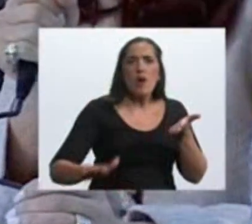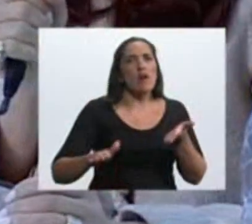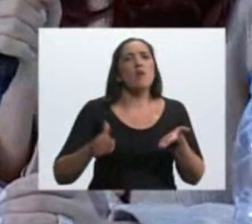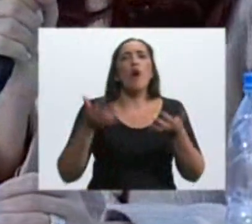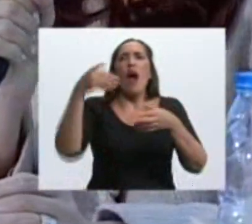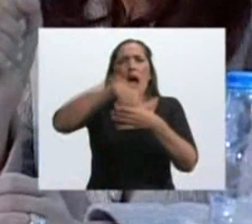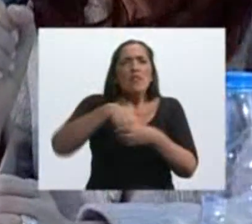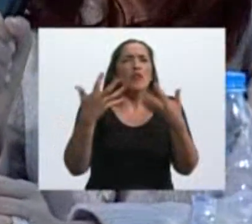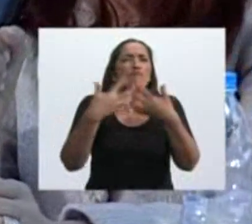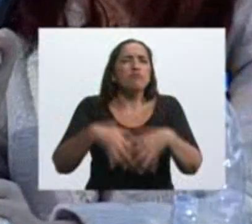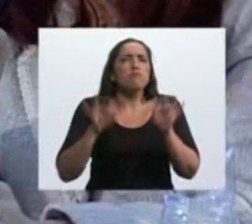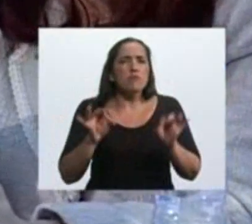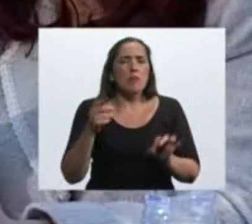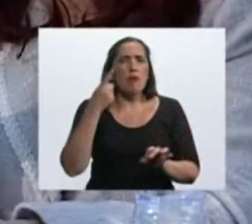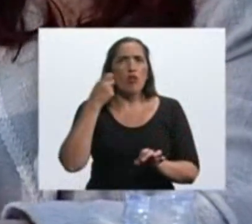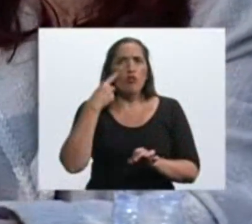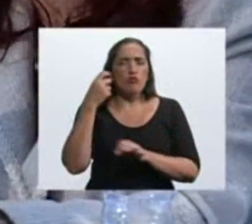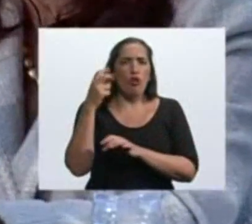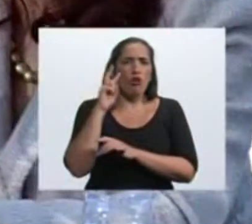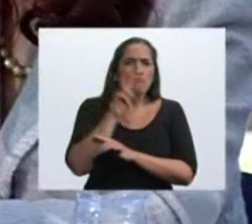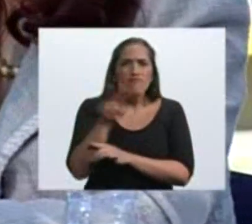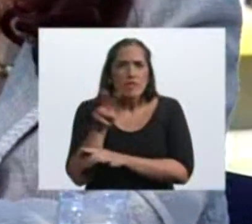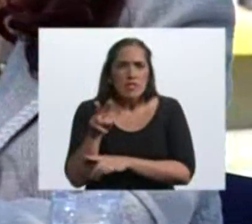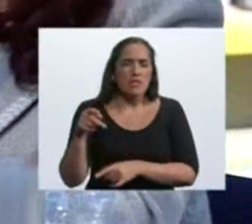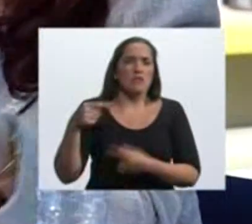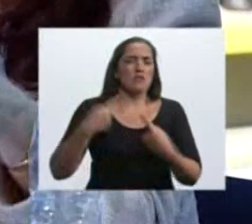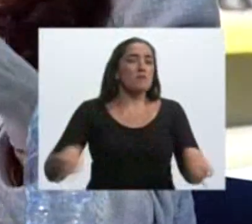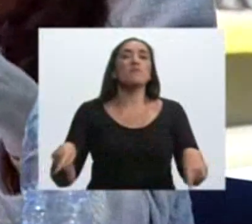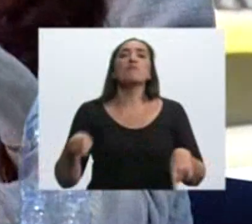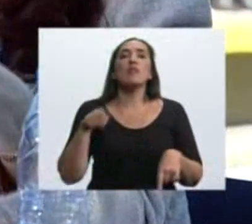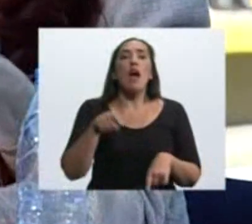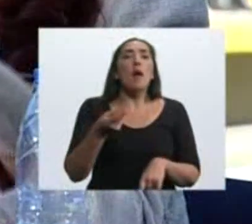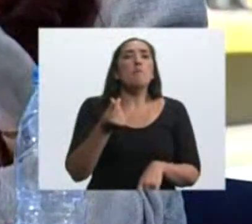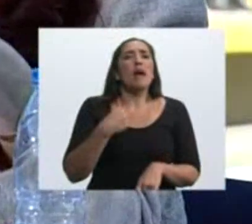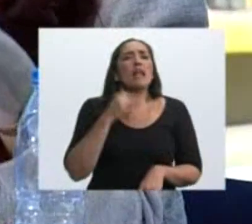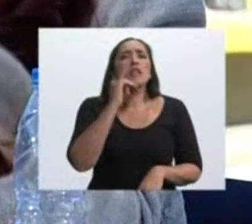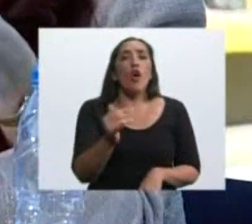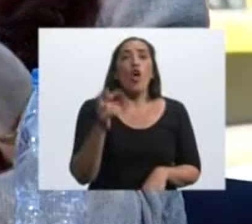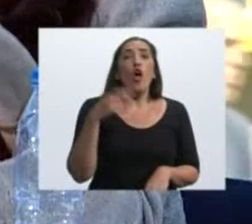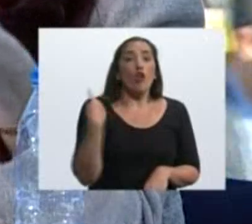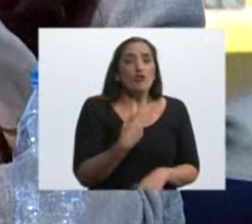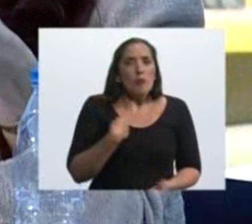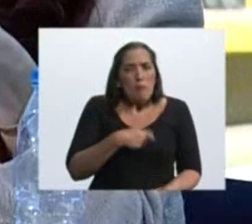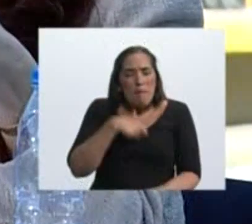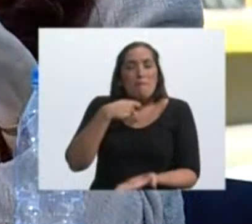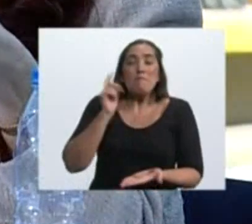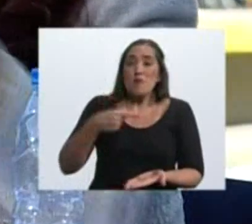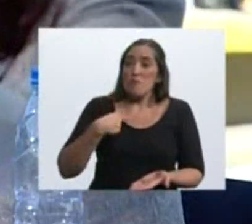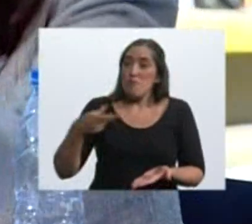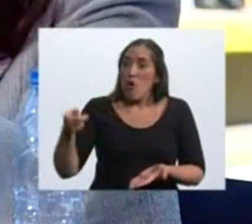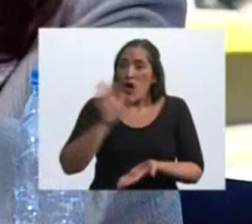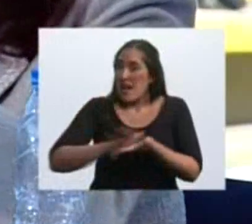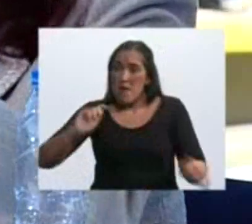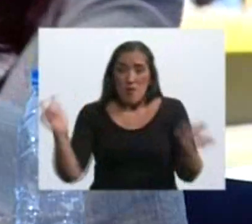inversión muy importante del Tesoro Nacional, lo voy a decir en dólares porque la tuvimos que pagar a